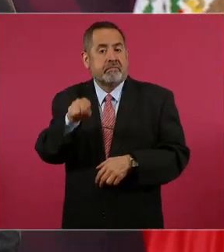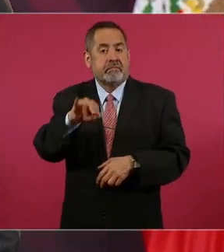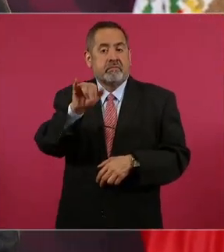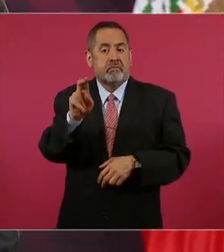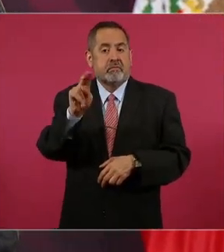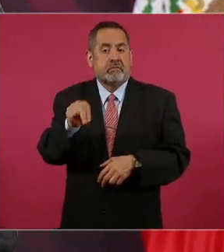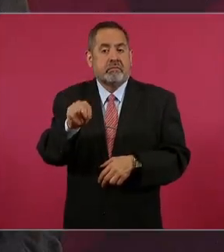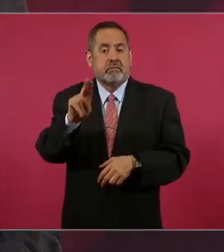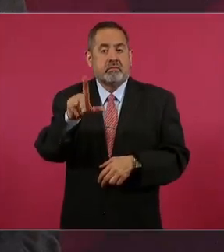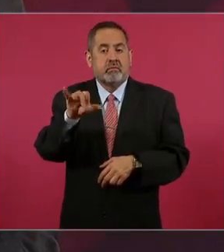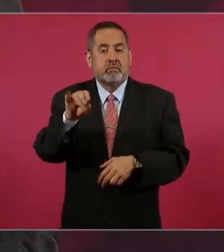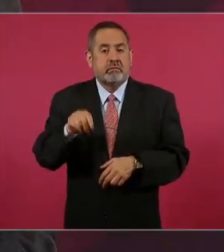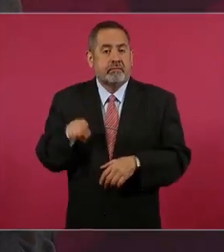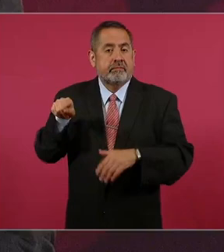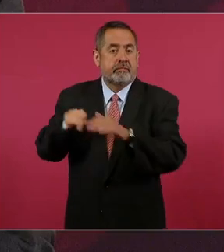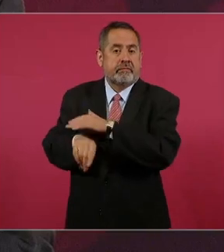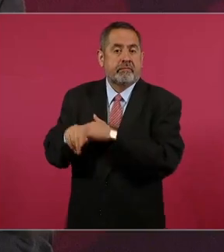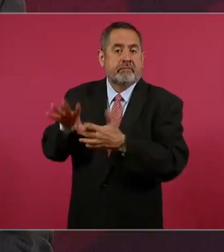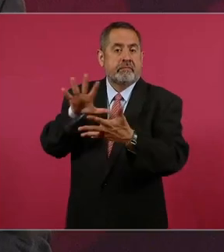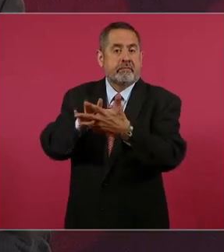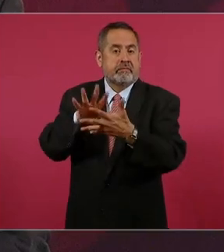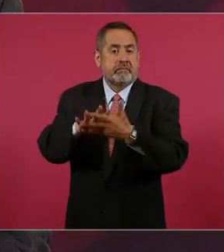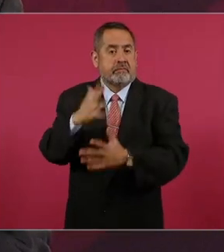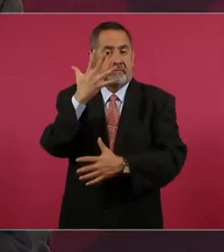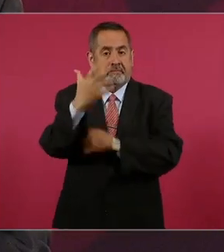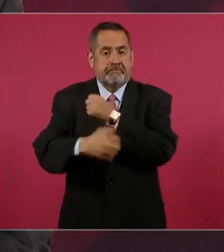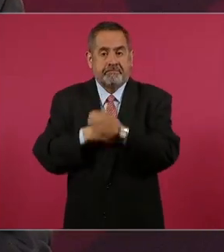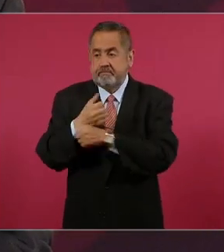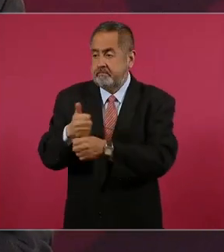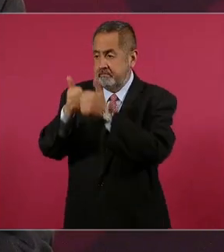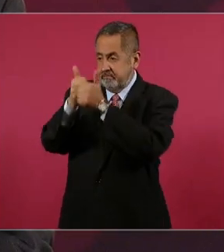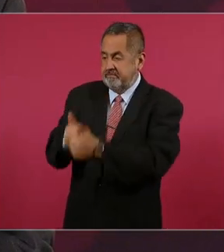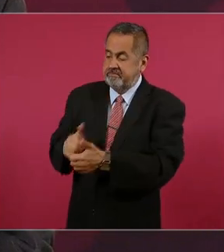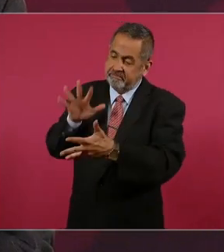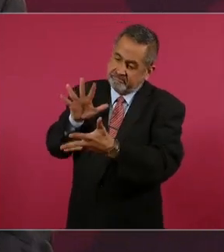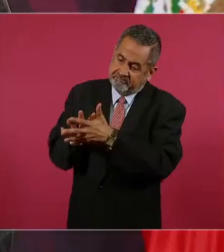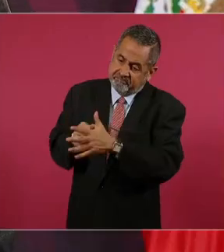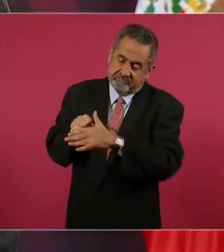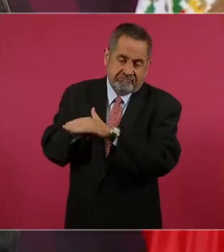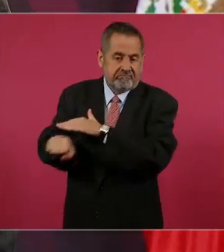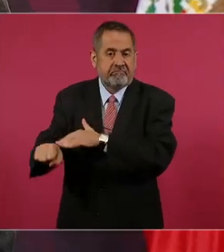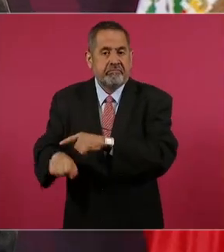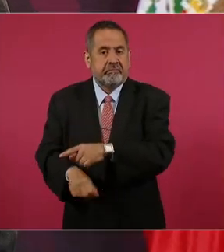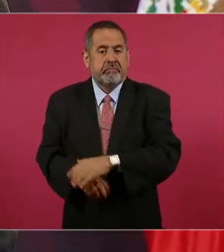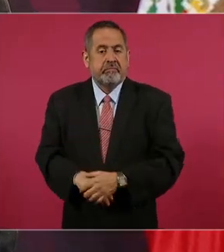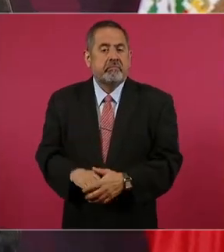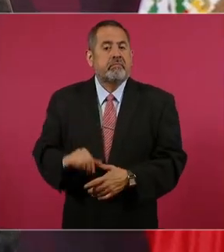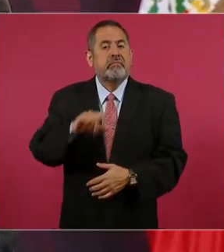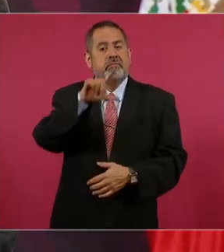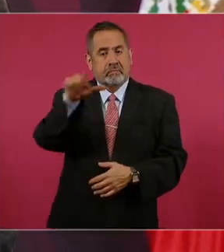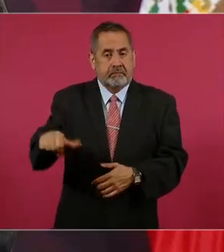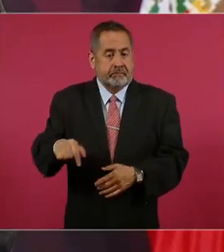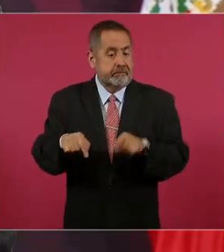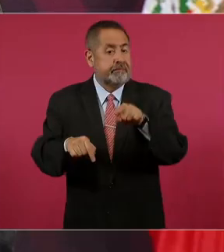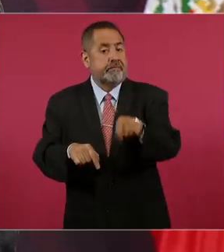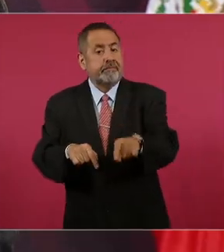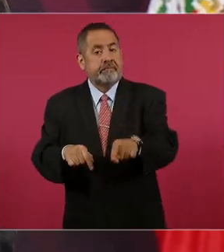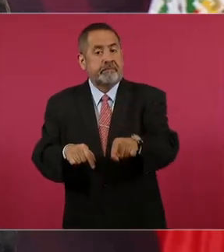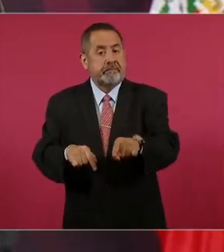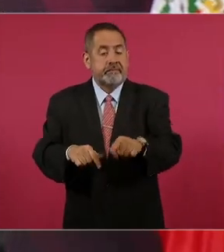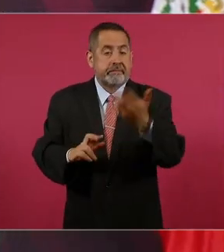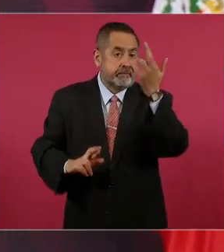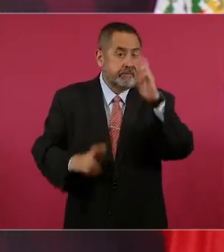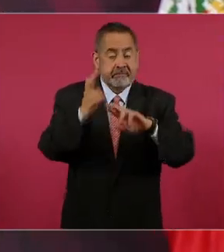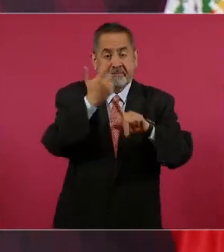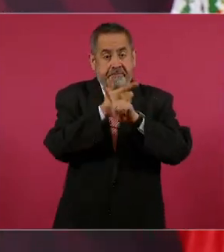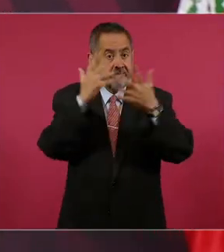Estuvo cinco años preso en San Juan de Ulua y es liberado cuando triunfa la